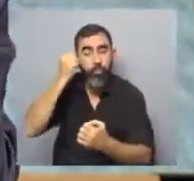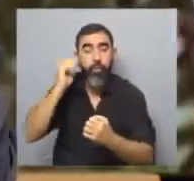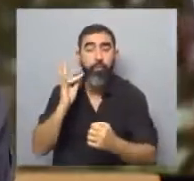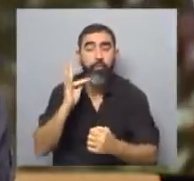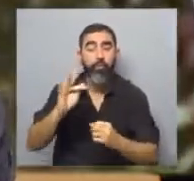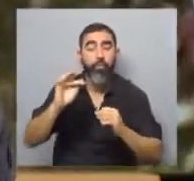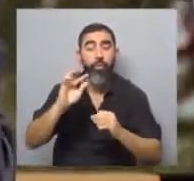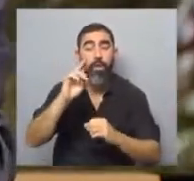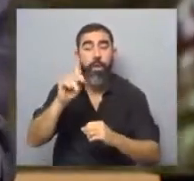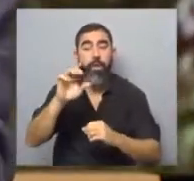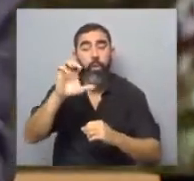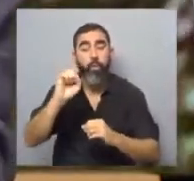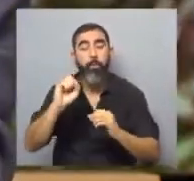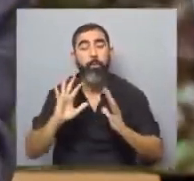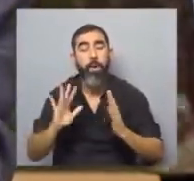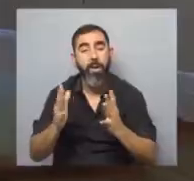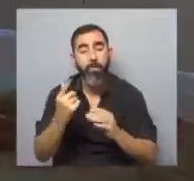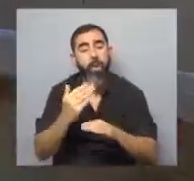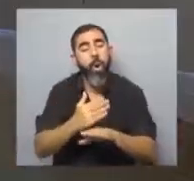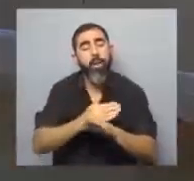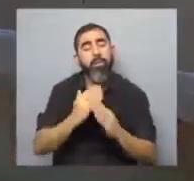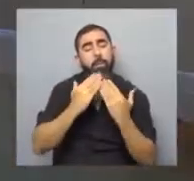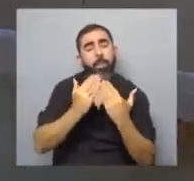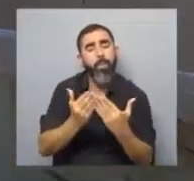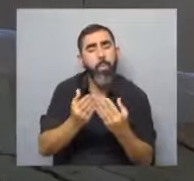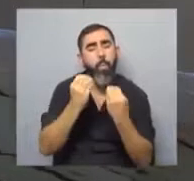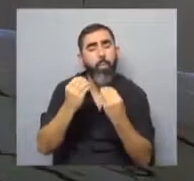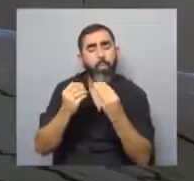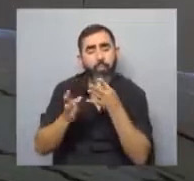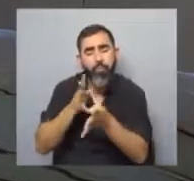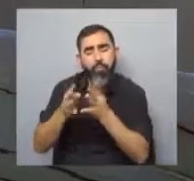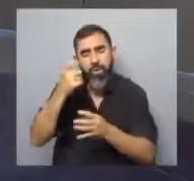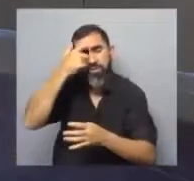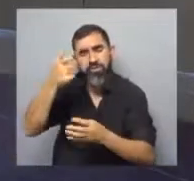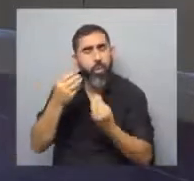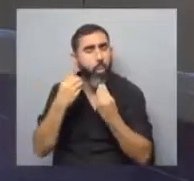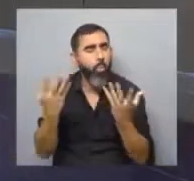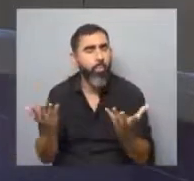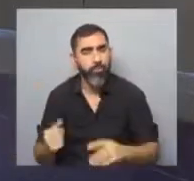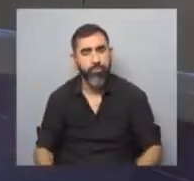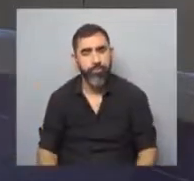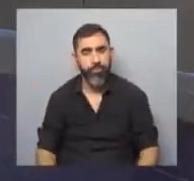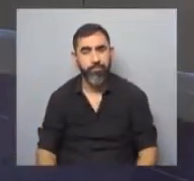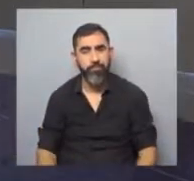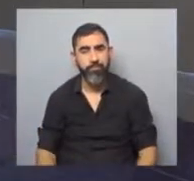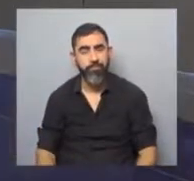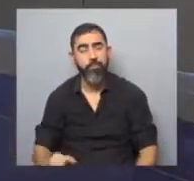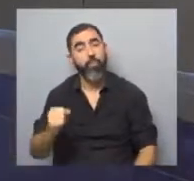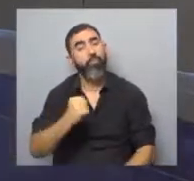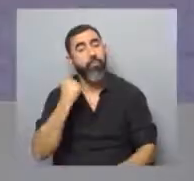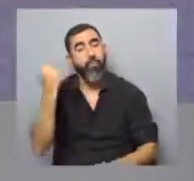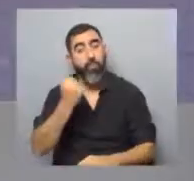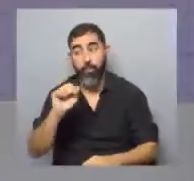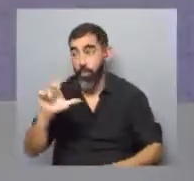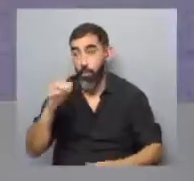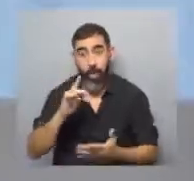Mundial de UNESCO. Pero antes te quiero preguntar, ¿cuál es la palanca que mueve la ciencia en todo esto? Bueno, es fundamental. Sin la